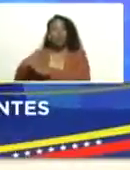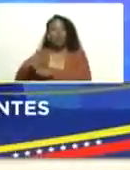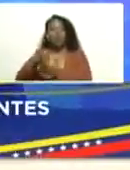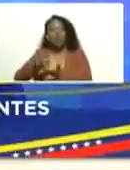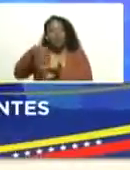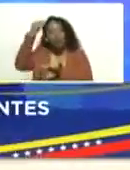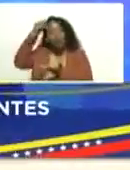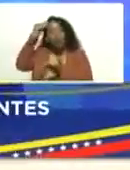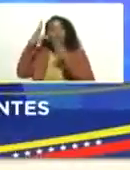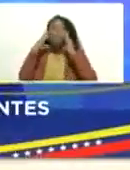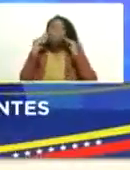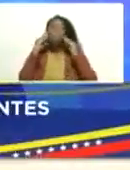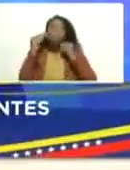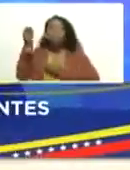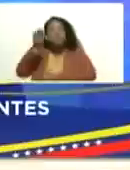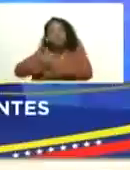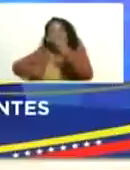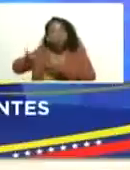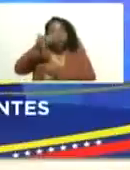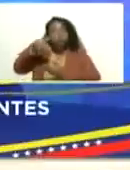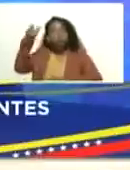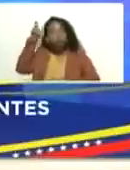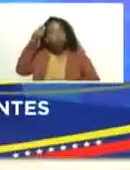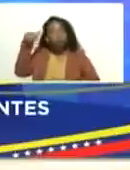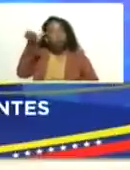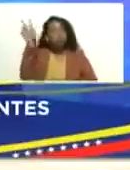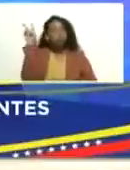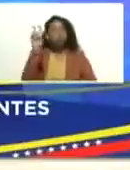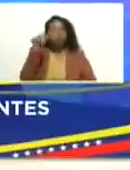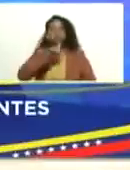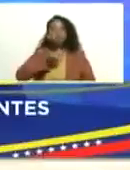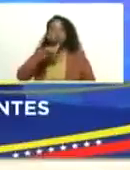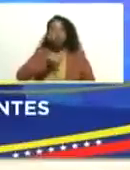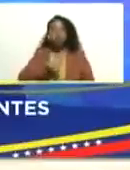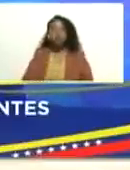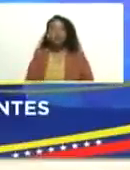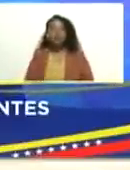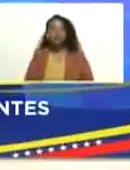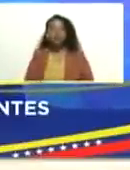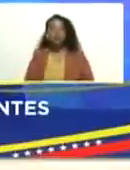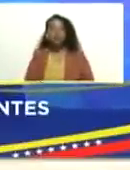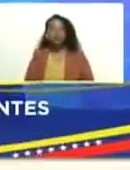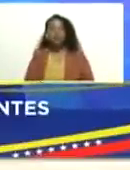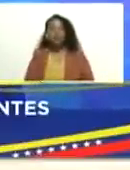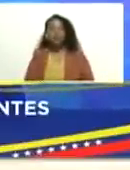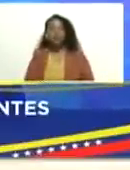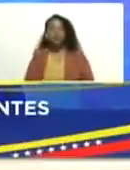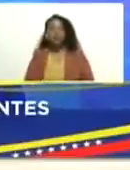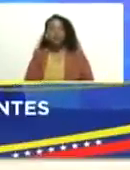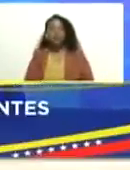esas experiencias con el pueblo resistente de Venezuela.